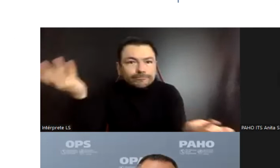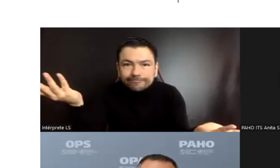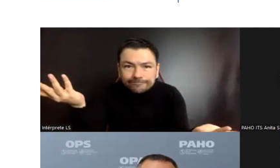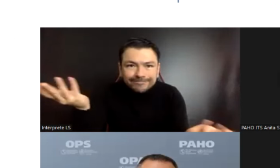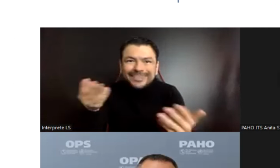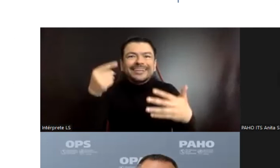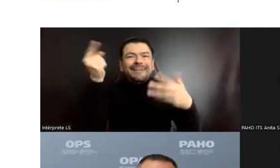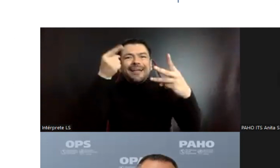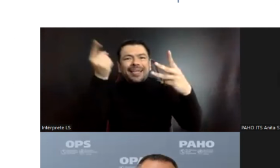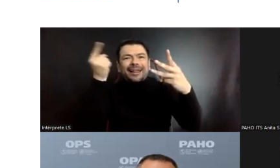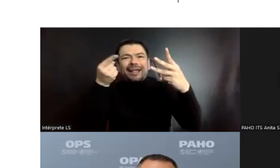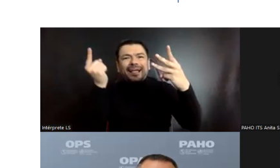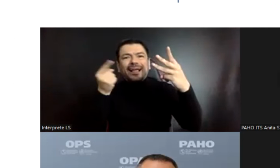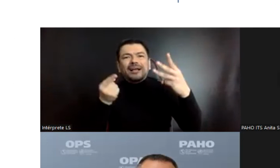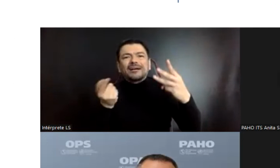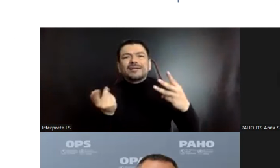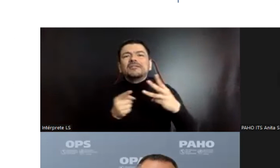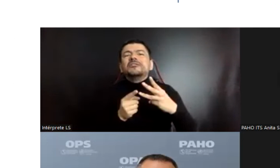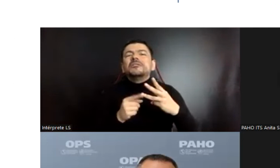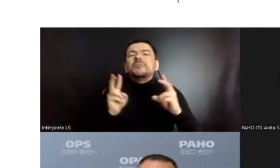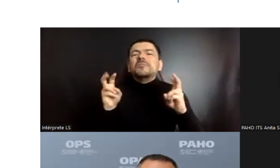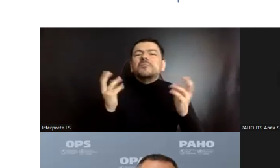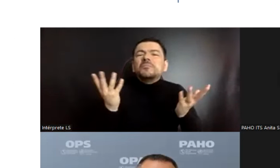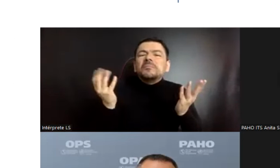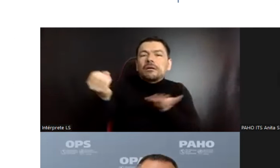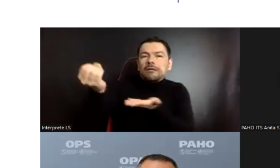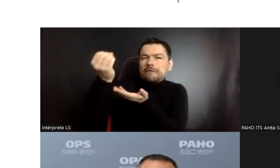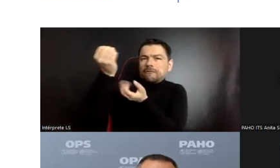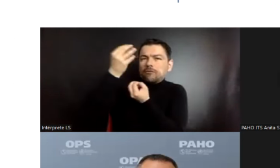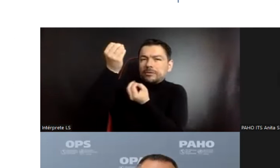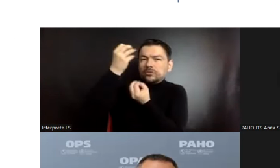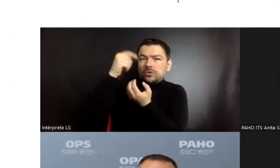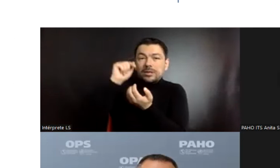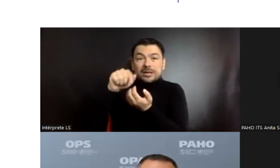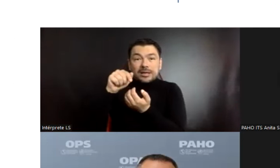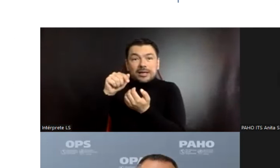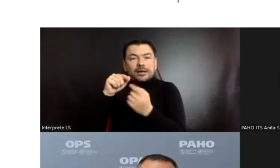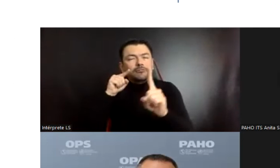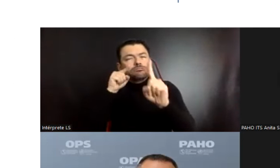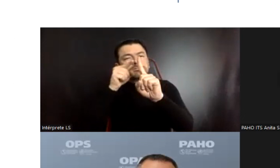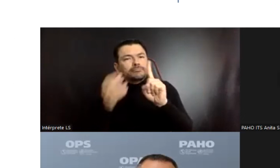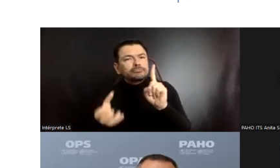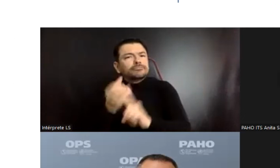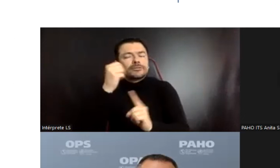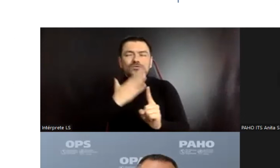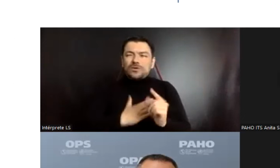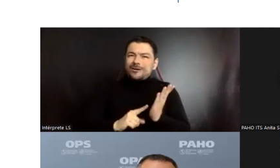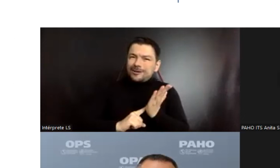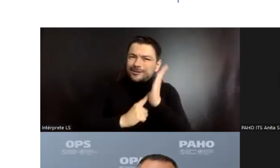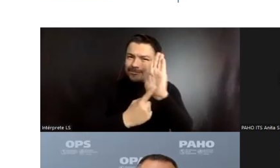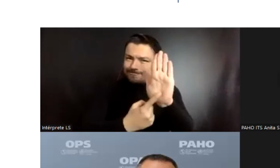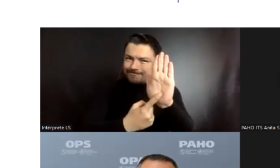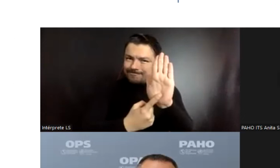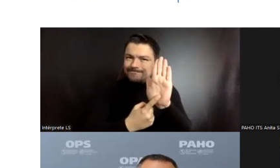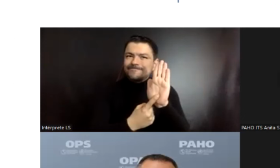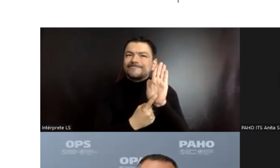sobre conseguir la información necesaria para lograr esto. Así que quiero resaltar que de cara a este proyecto